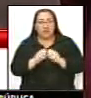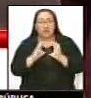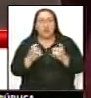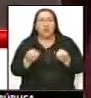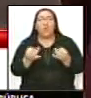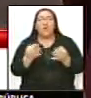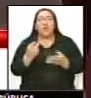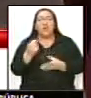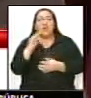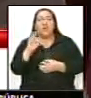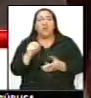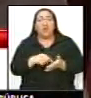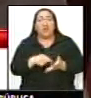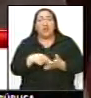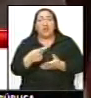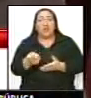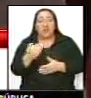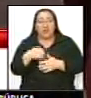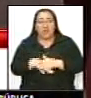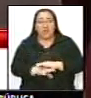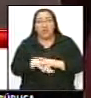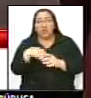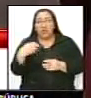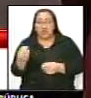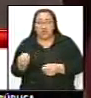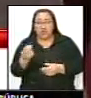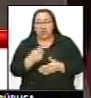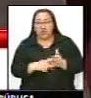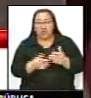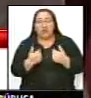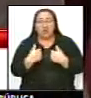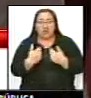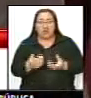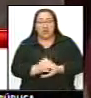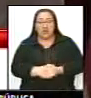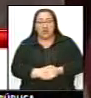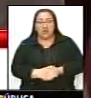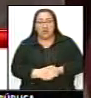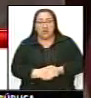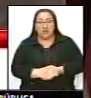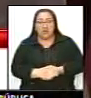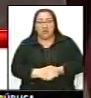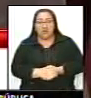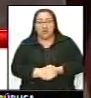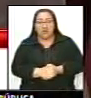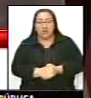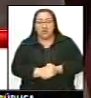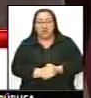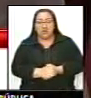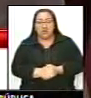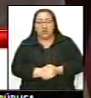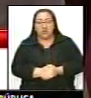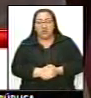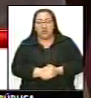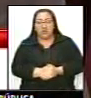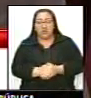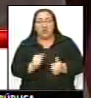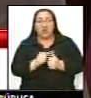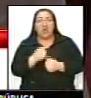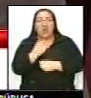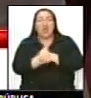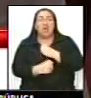ser el monto de endeudamiento, tanto interno e externo, que va a tener el Ejecutivo durante el año